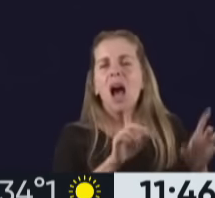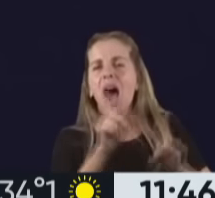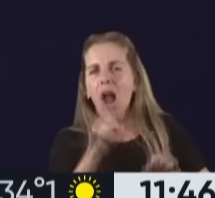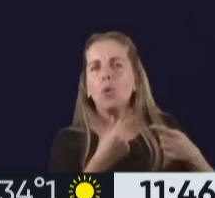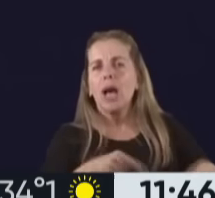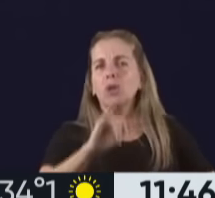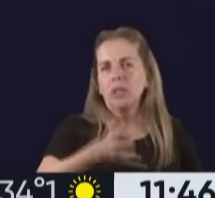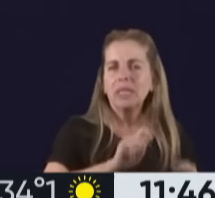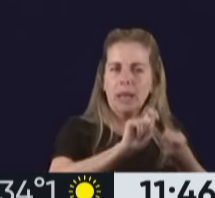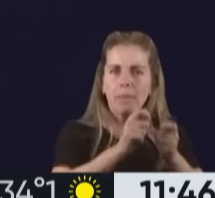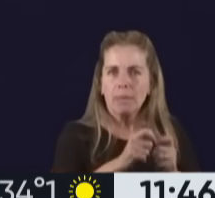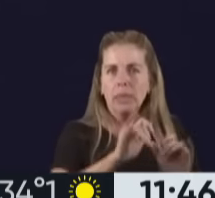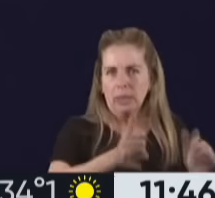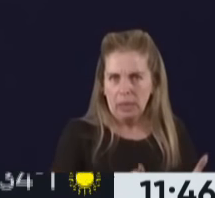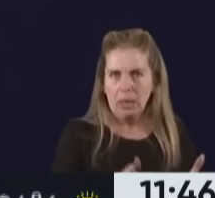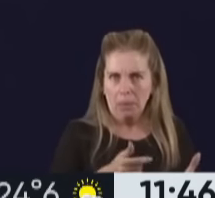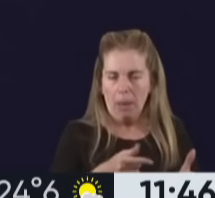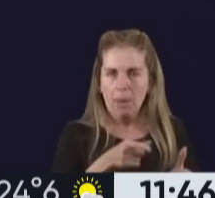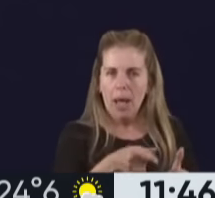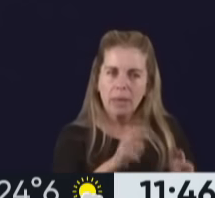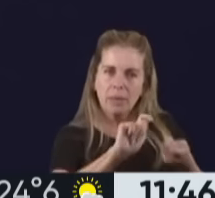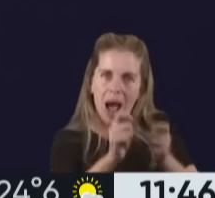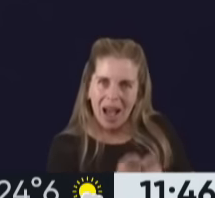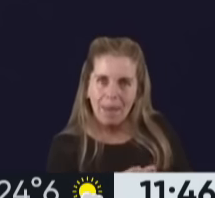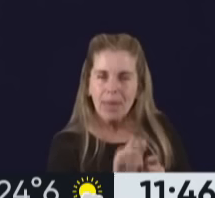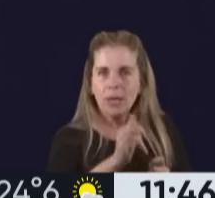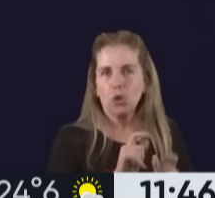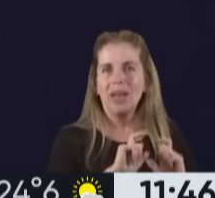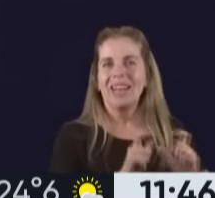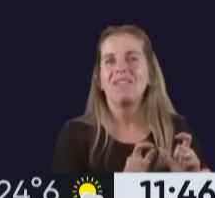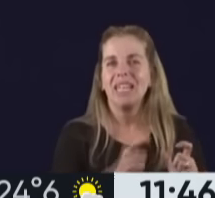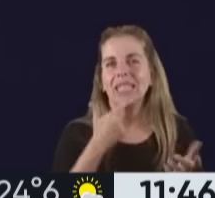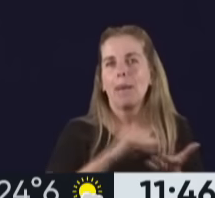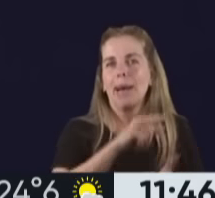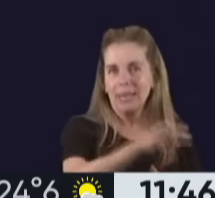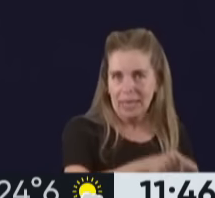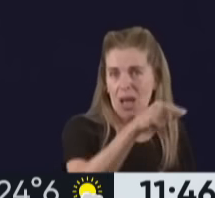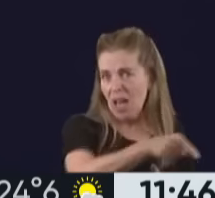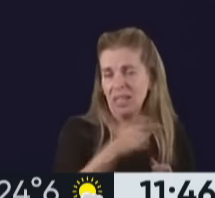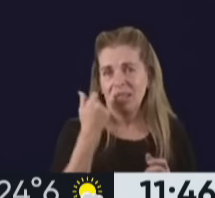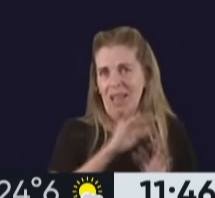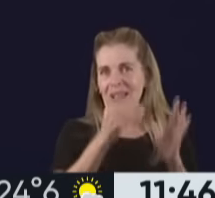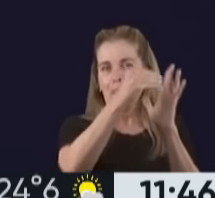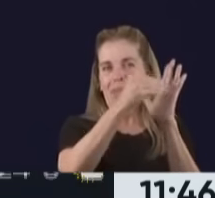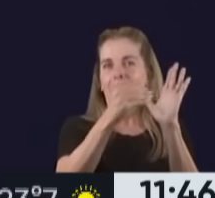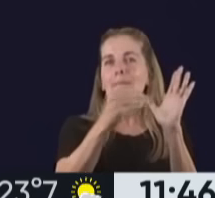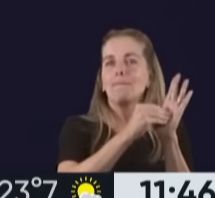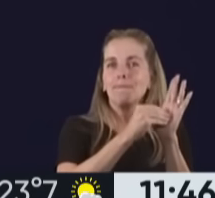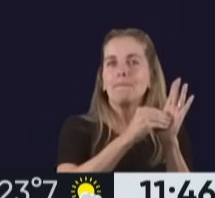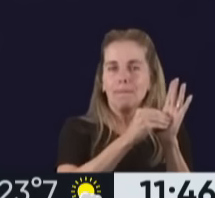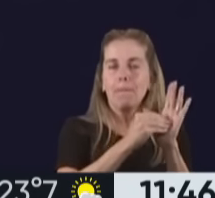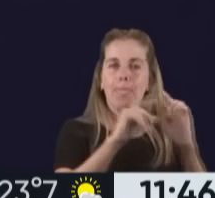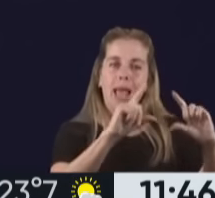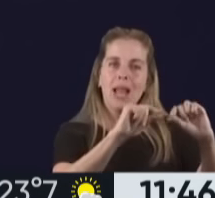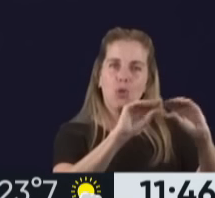cero, sí. Vamos a firmar el reacomodamiento de esas partidas porque, bueno, está mal el número